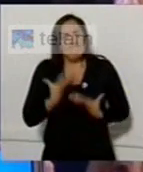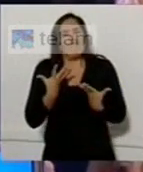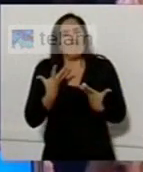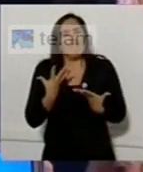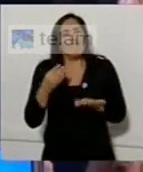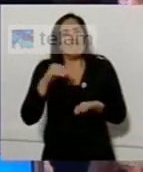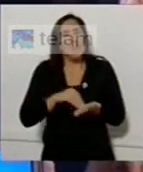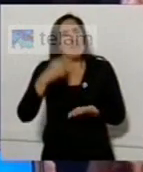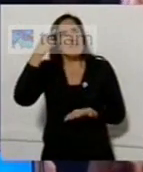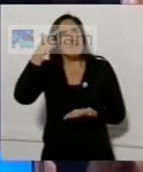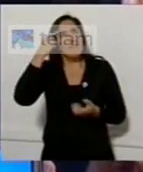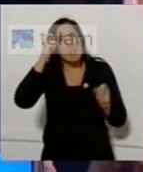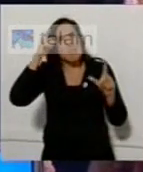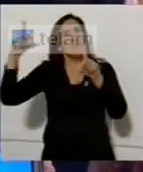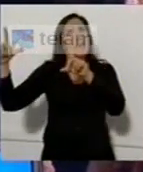otras imágenes,